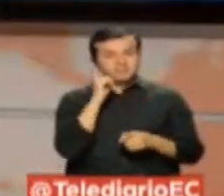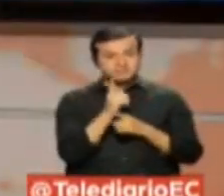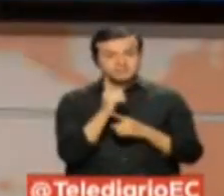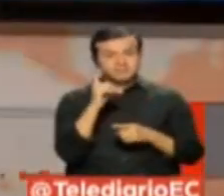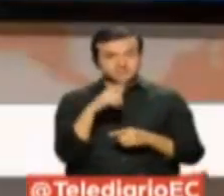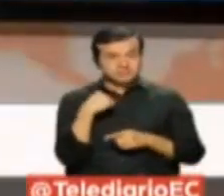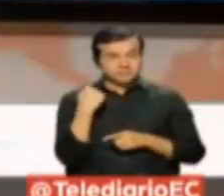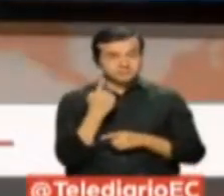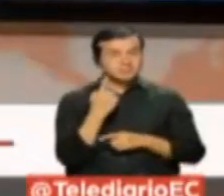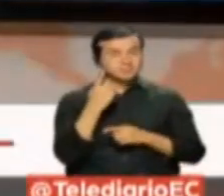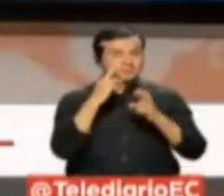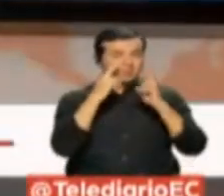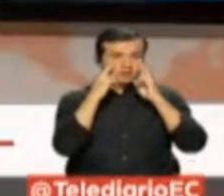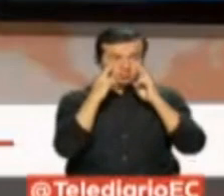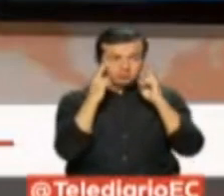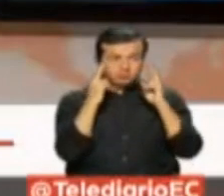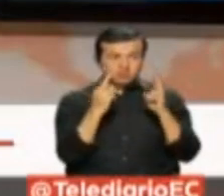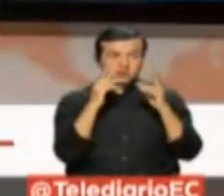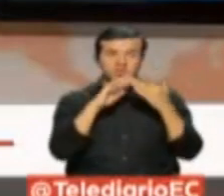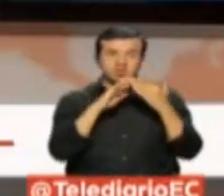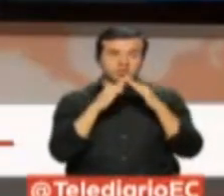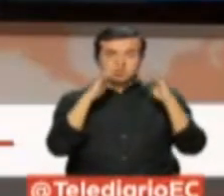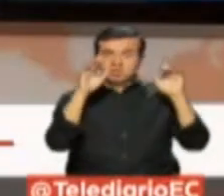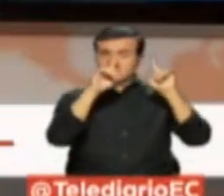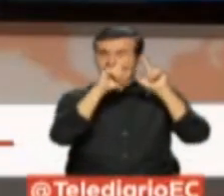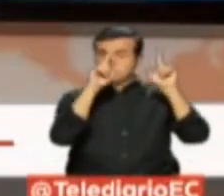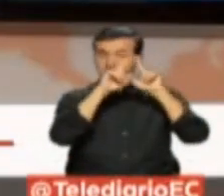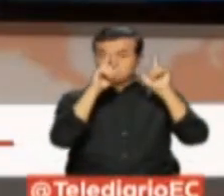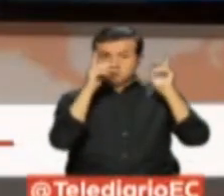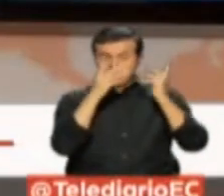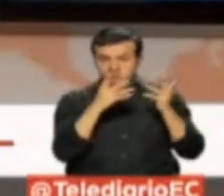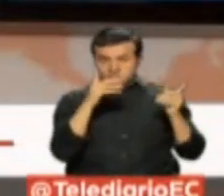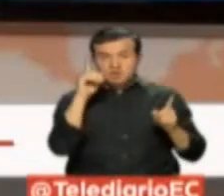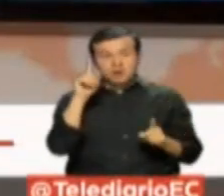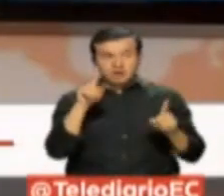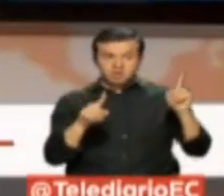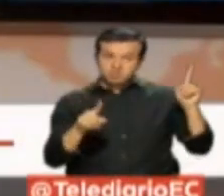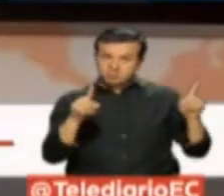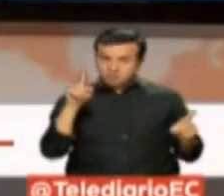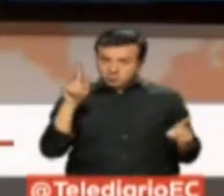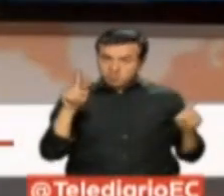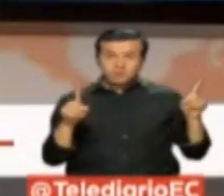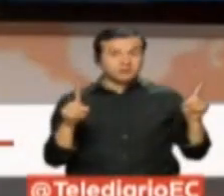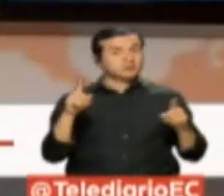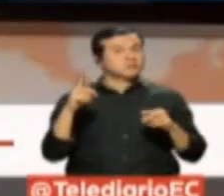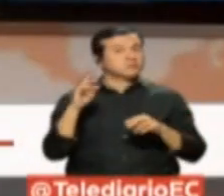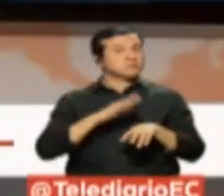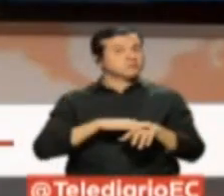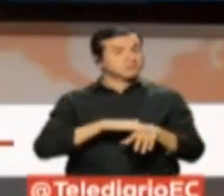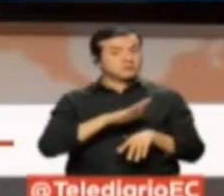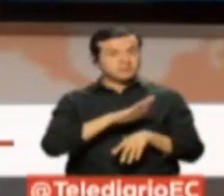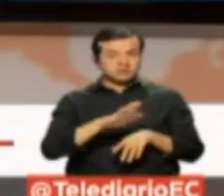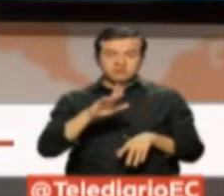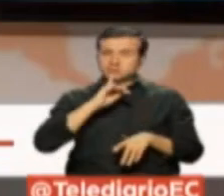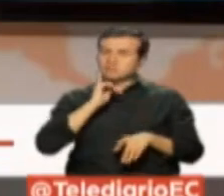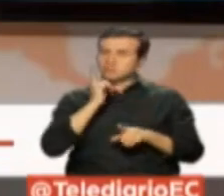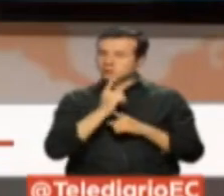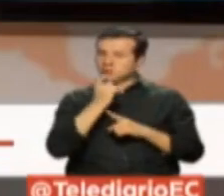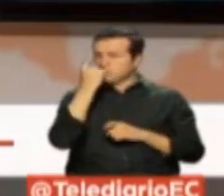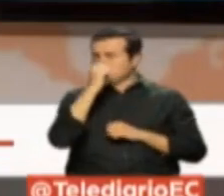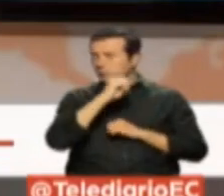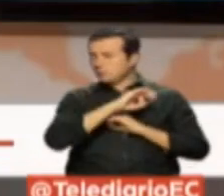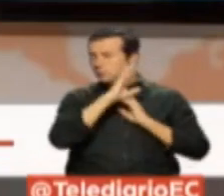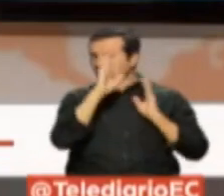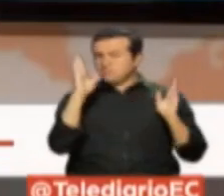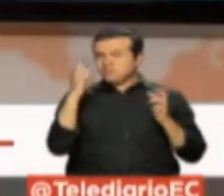nosotros reconocemos que dentro de la comunidad empresarial definitivamente hay cierto rasgo de responsabilidad, no lo desconocemos, pero